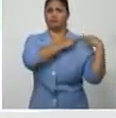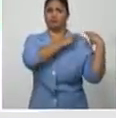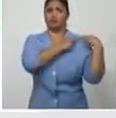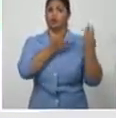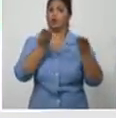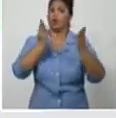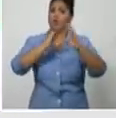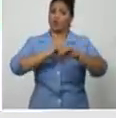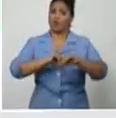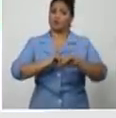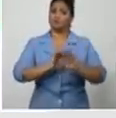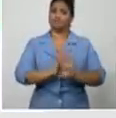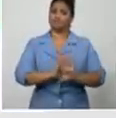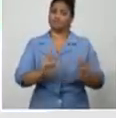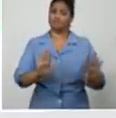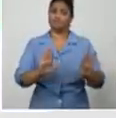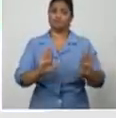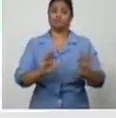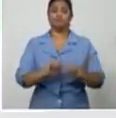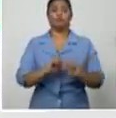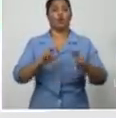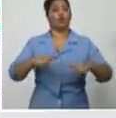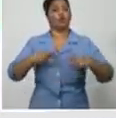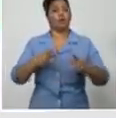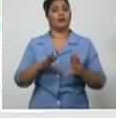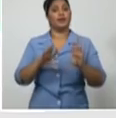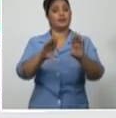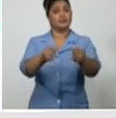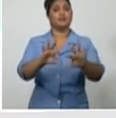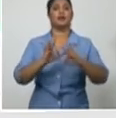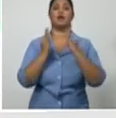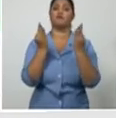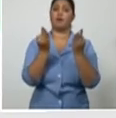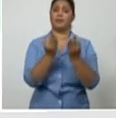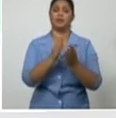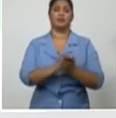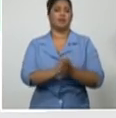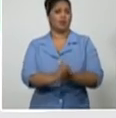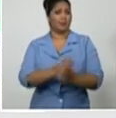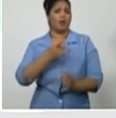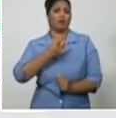nuestras condolencias y lamentamos mucho esta información. De esta forma, Cuba